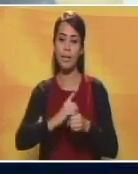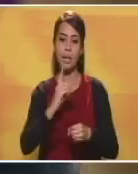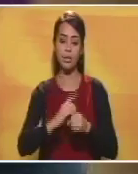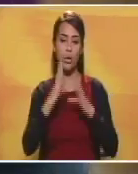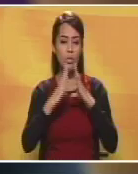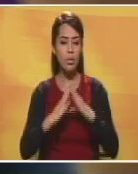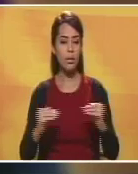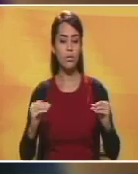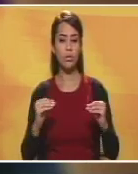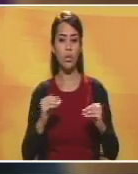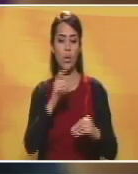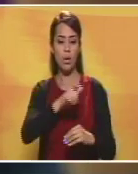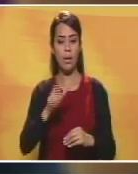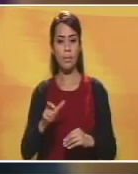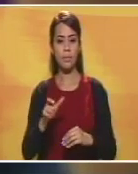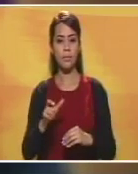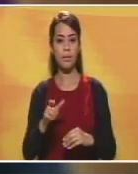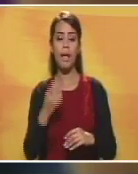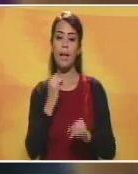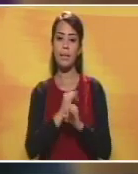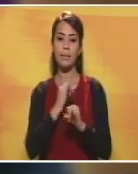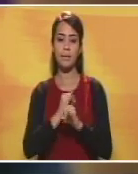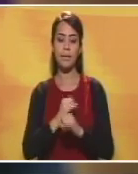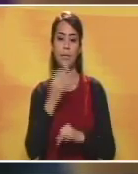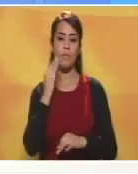de todos sus contactos en la red social.